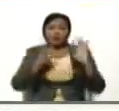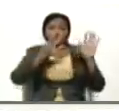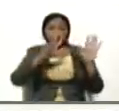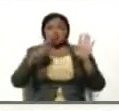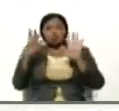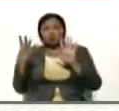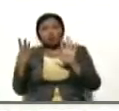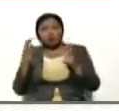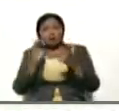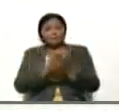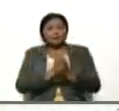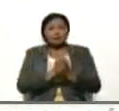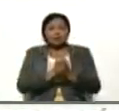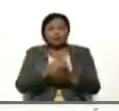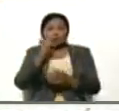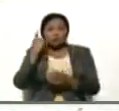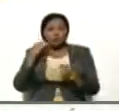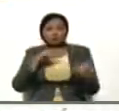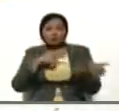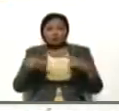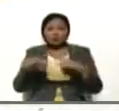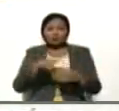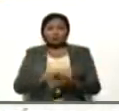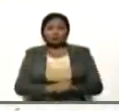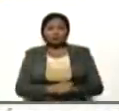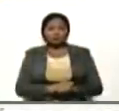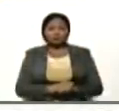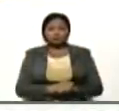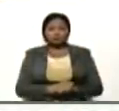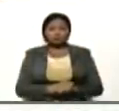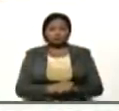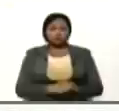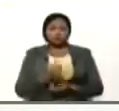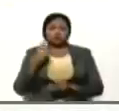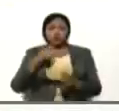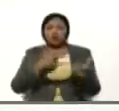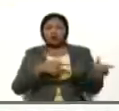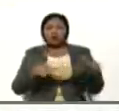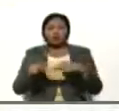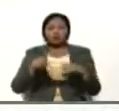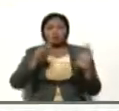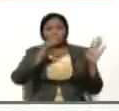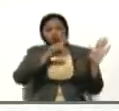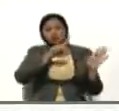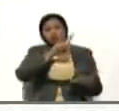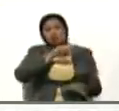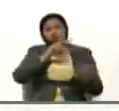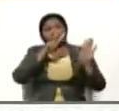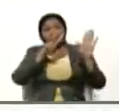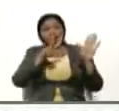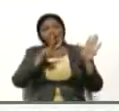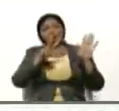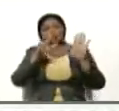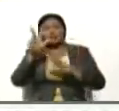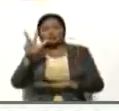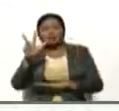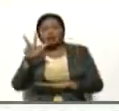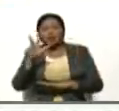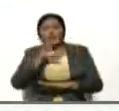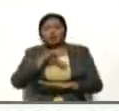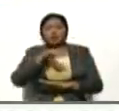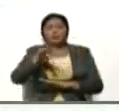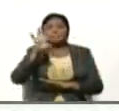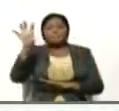89 compañeros y compañeras ya candidatos. Y tenemos listos 173 en todo el país entre gobernadores,